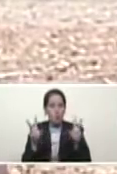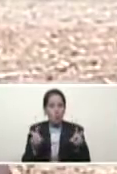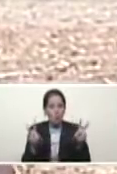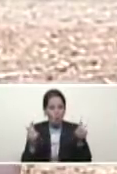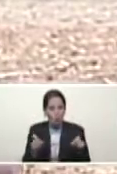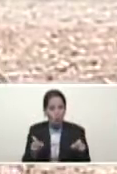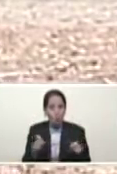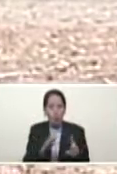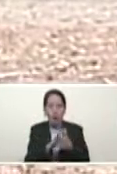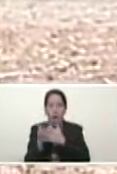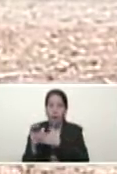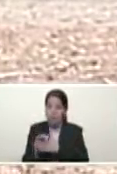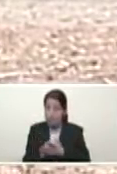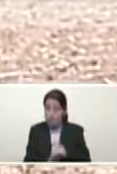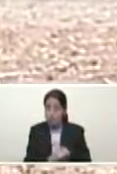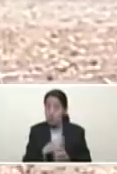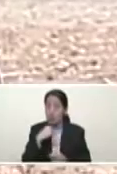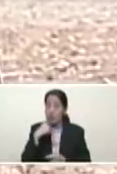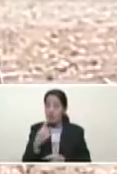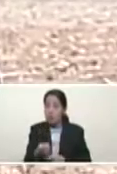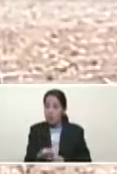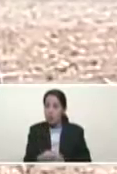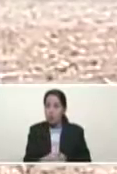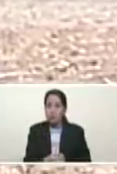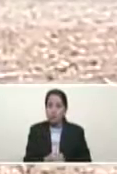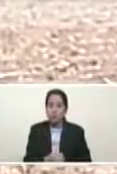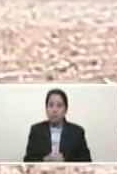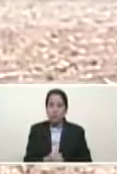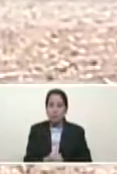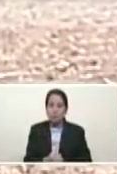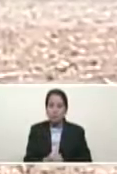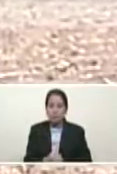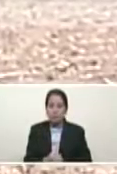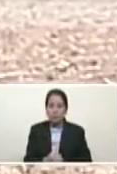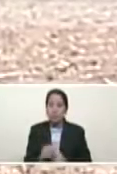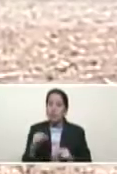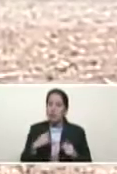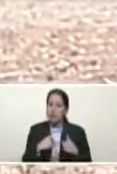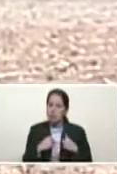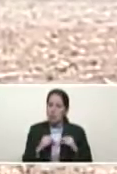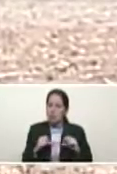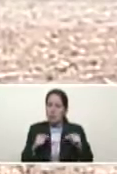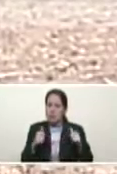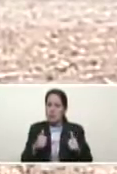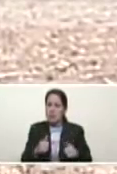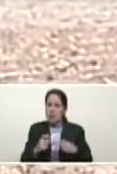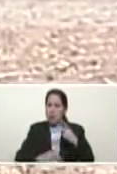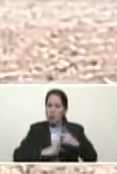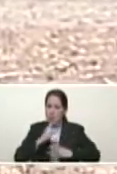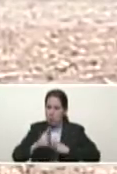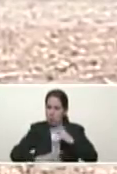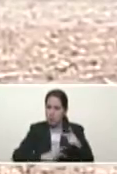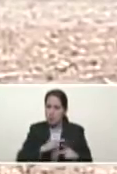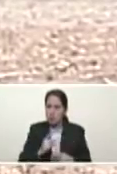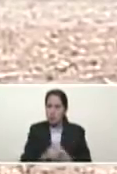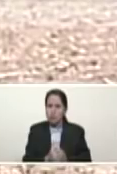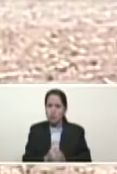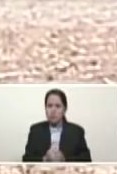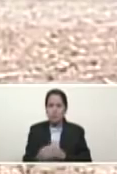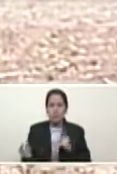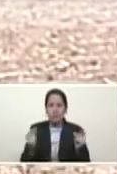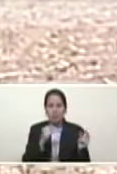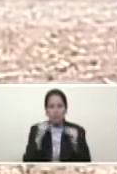camarada. Y ahí se los digo. Yo inicié un proceso de